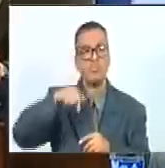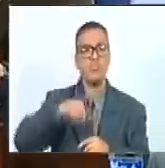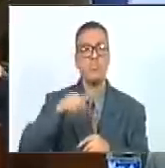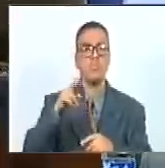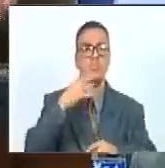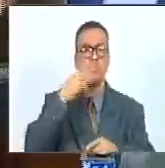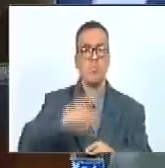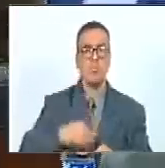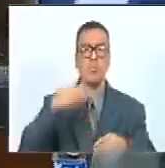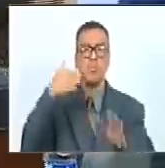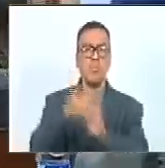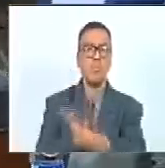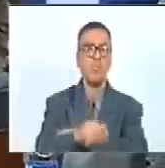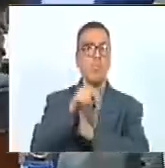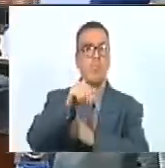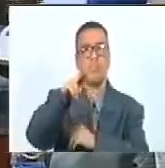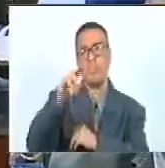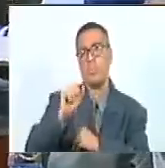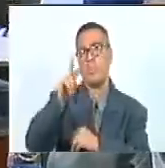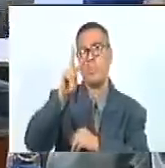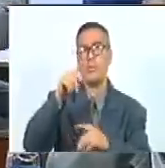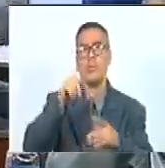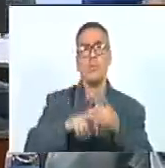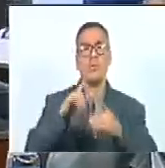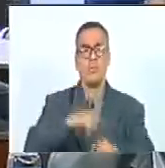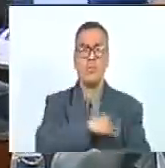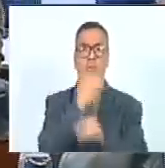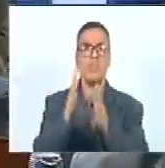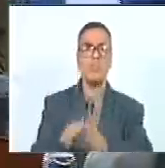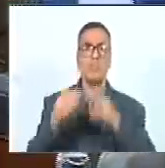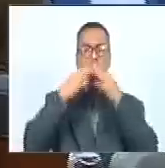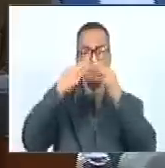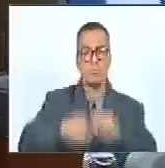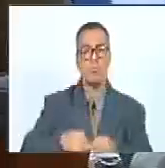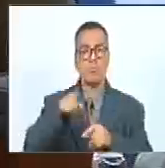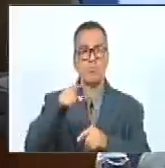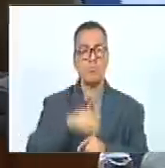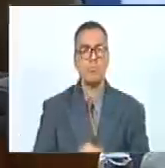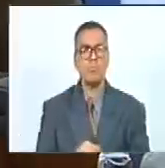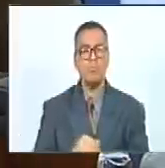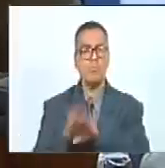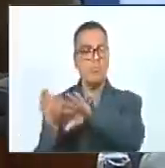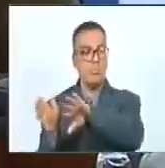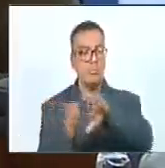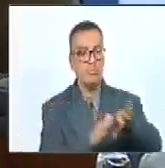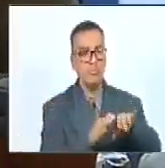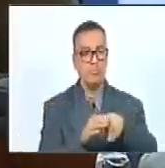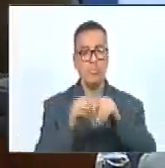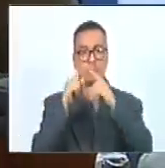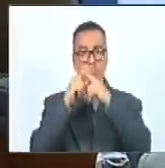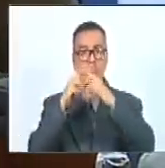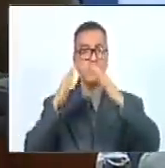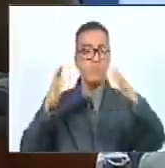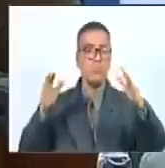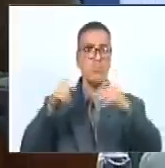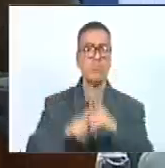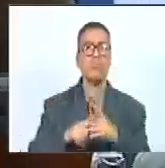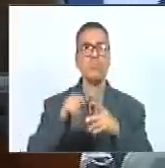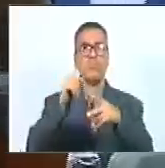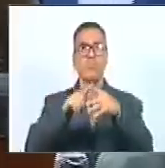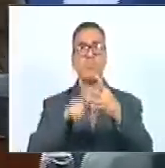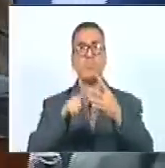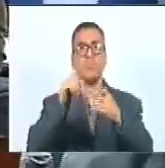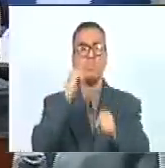nunca lo que significa ser ucevista, lo que significa ser universitario. De manera que yo creo que hay que apartar la paja del grano. Una cosa